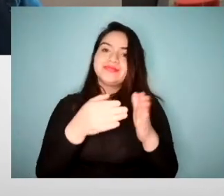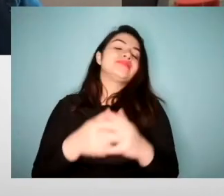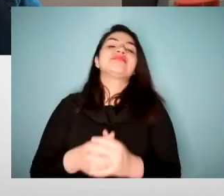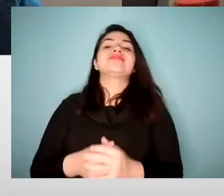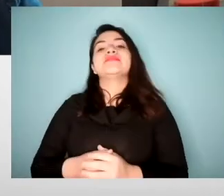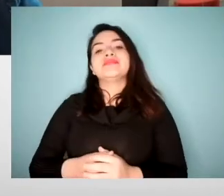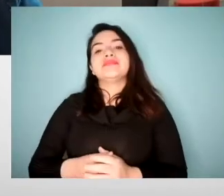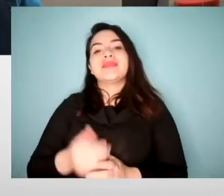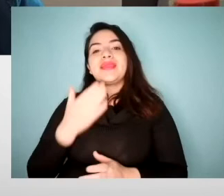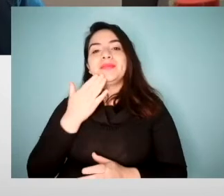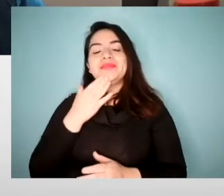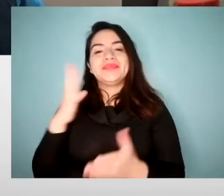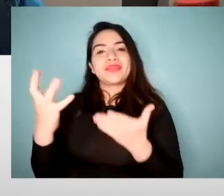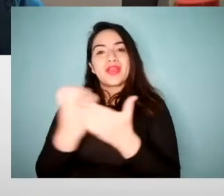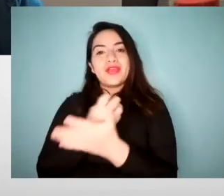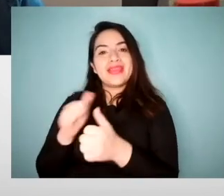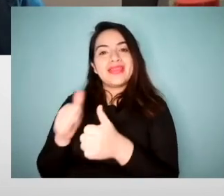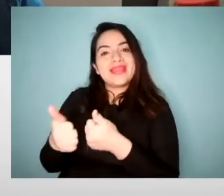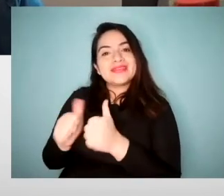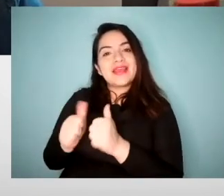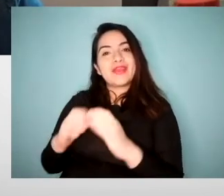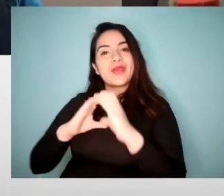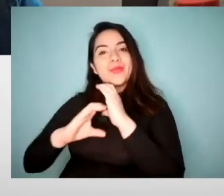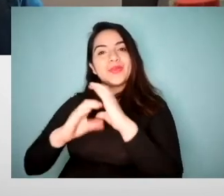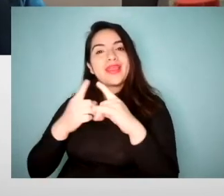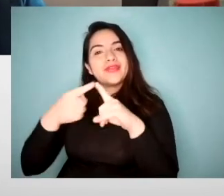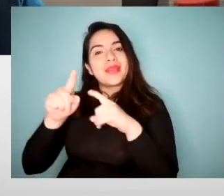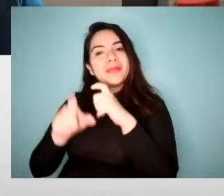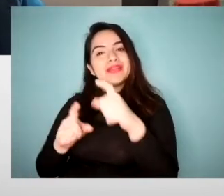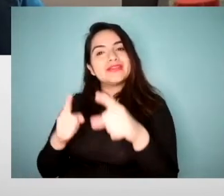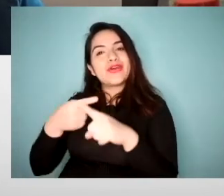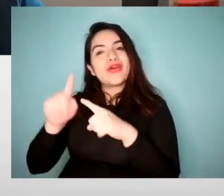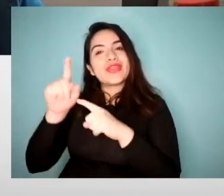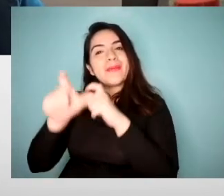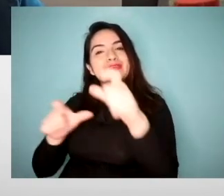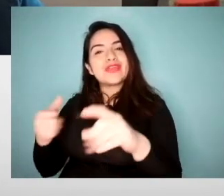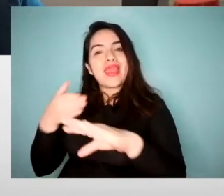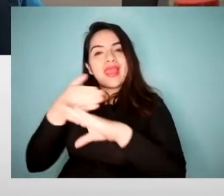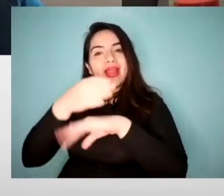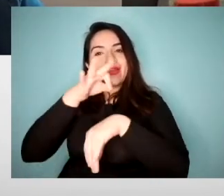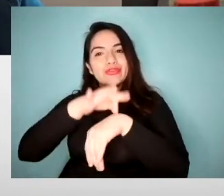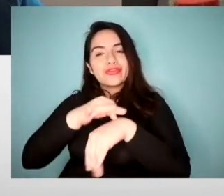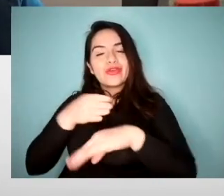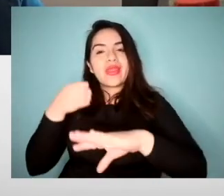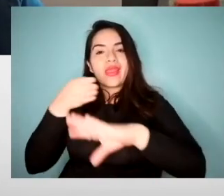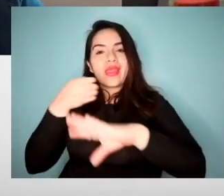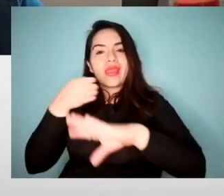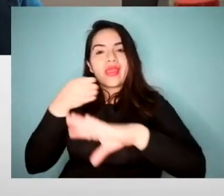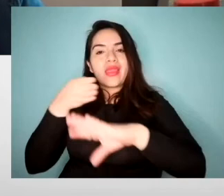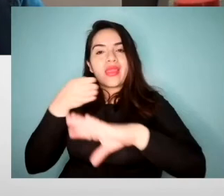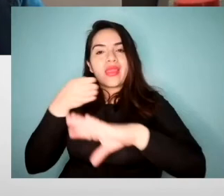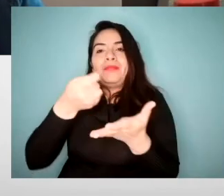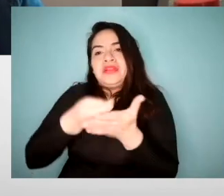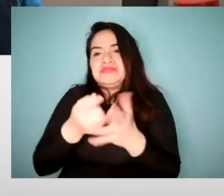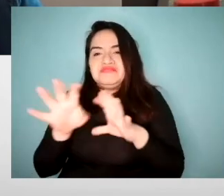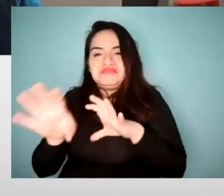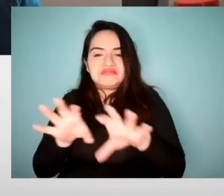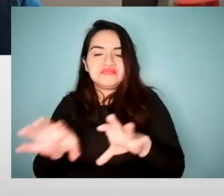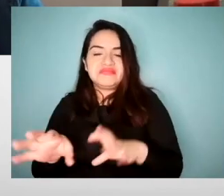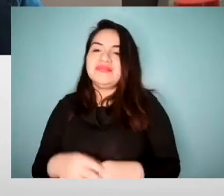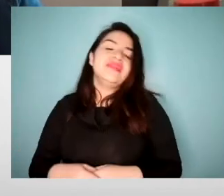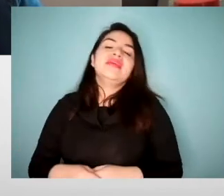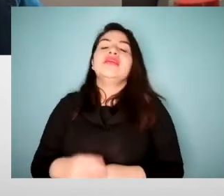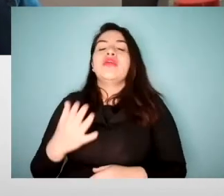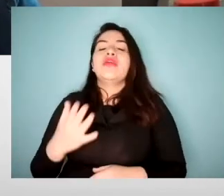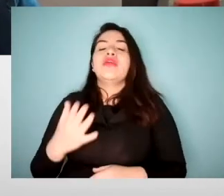pude lograr todo el desafío de comunicarme con otras personas, de ir al médico, de ir al supermercado, de comprar. Entonces fui venciendo un poco mis miedos